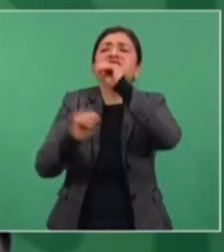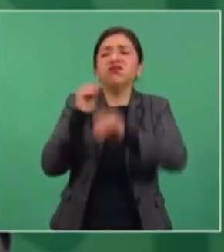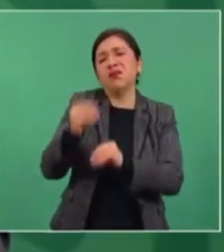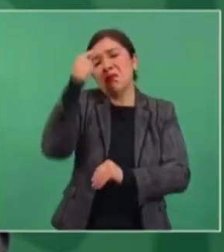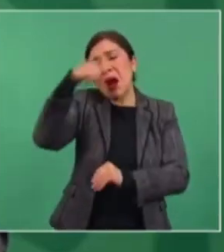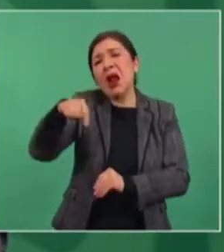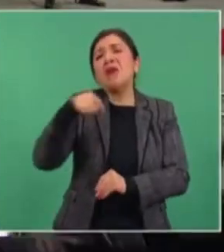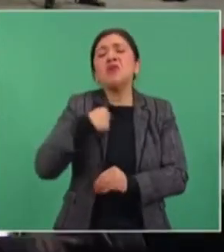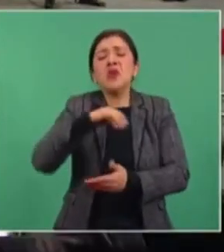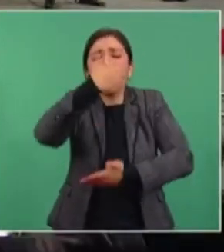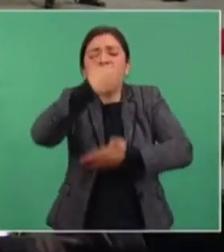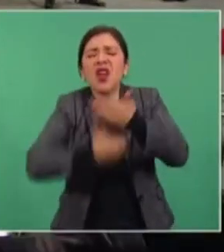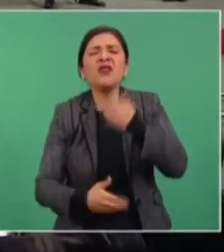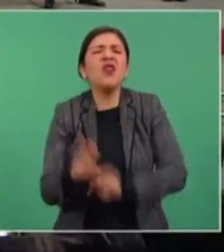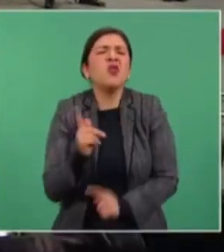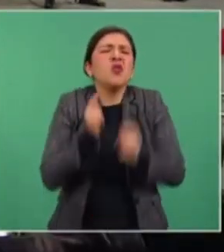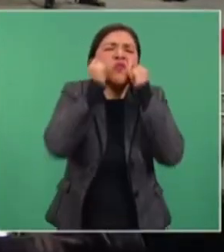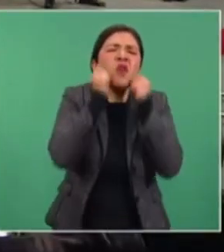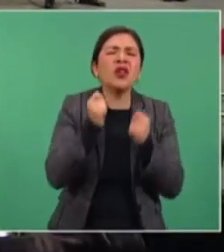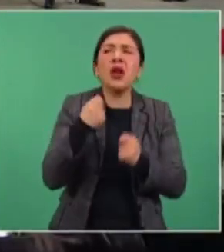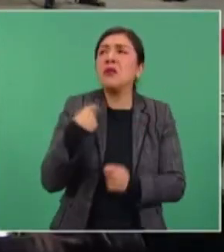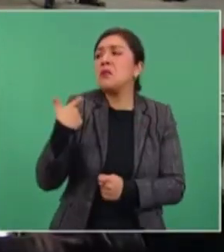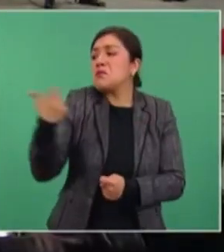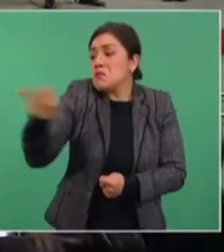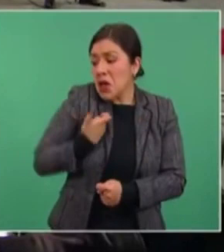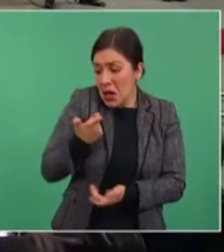sin escrúpulos, al mejor postor.